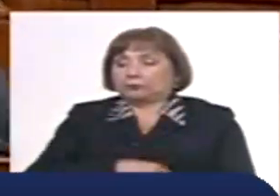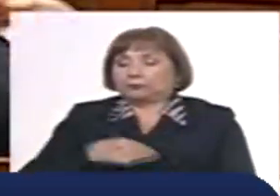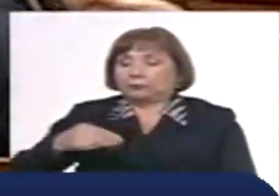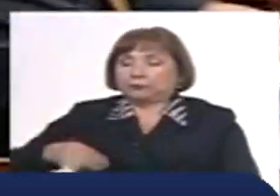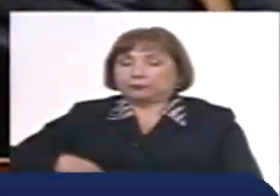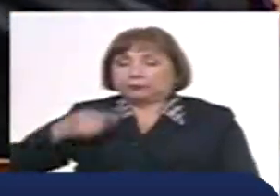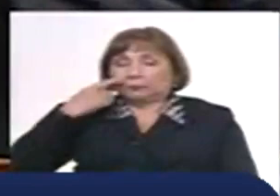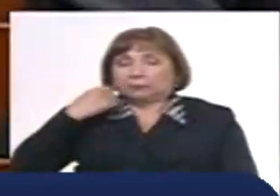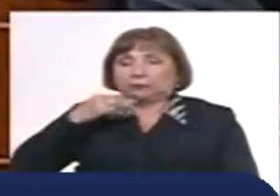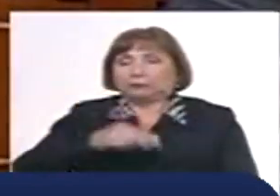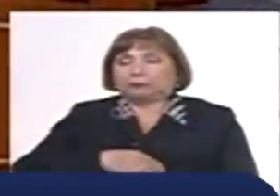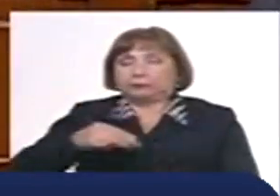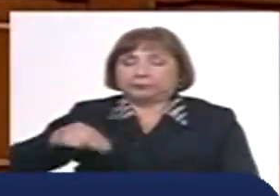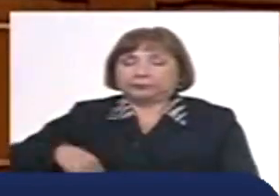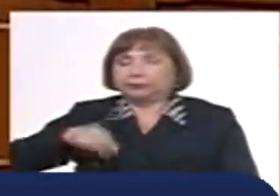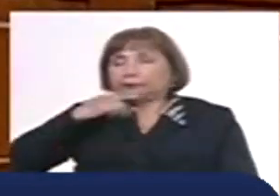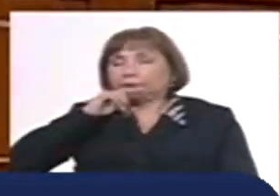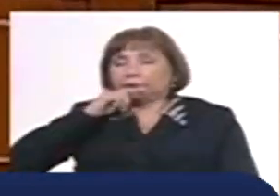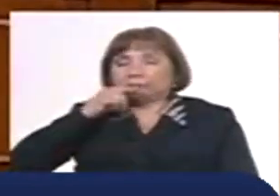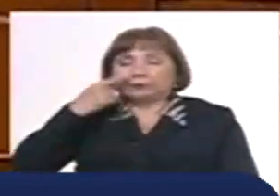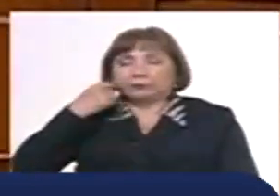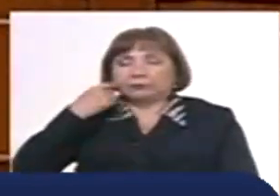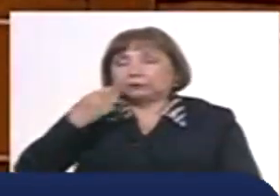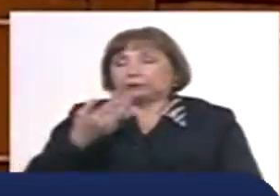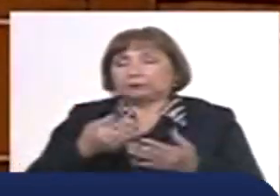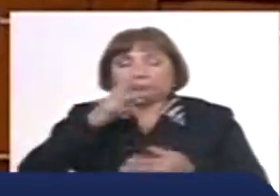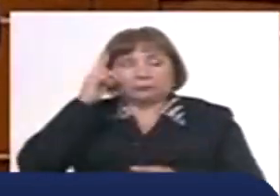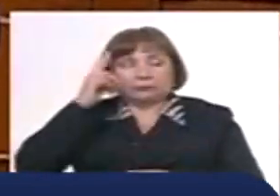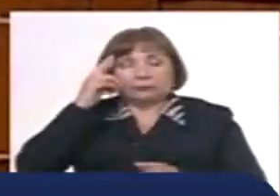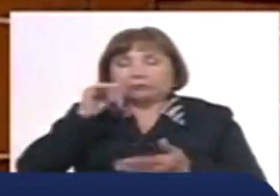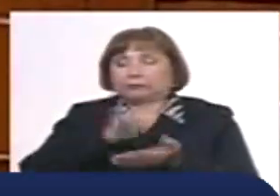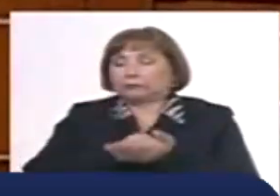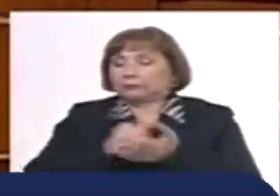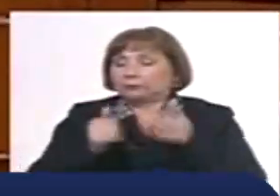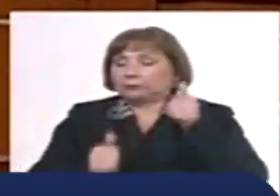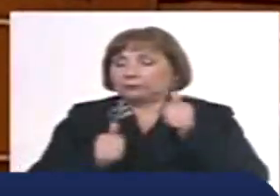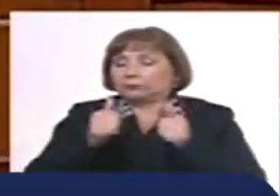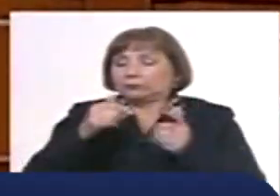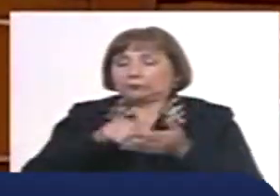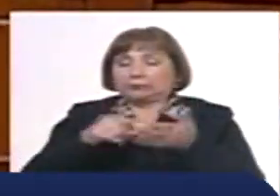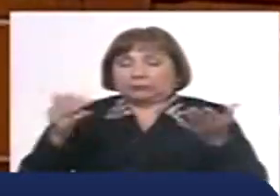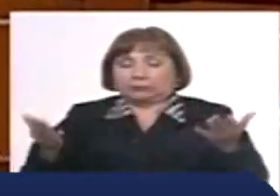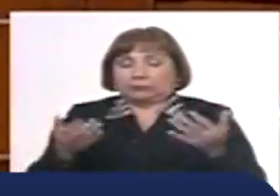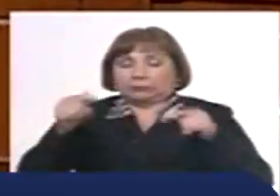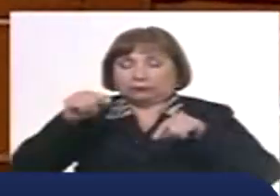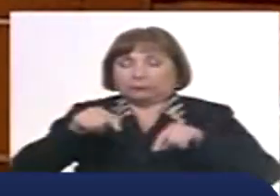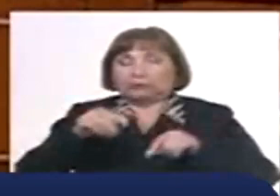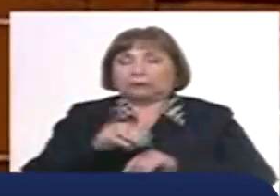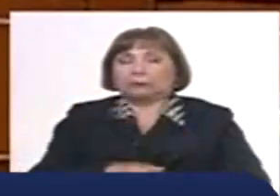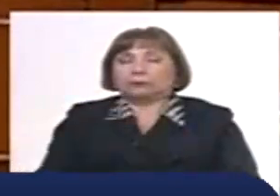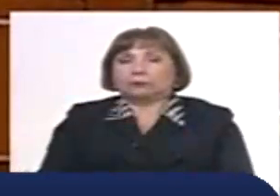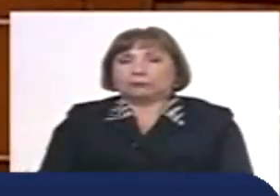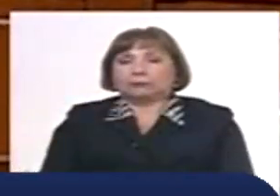ministras, ministros, el motivo por el cual estoy aquí,